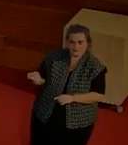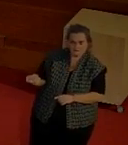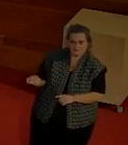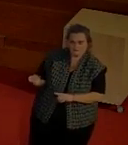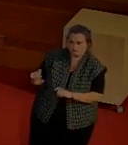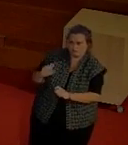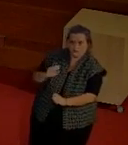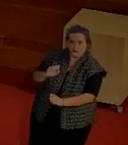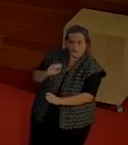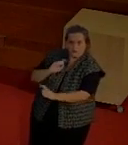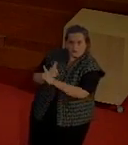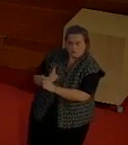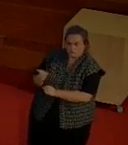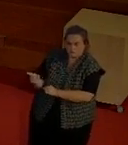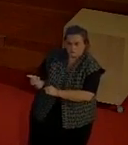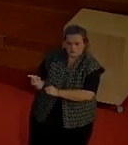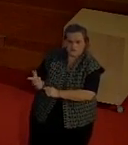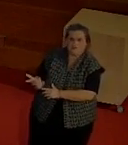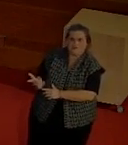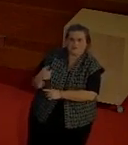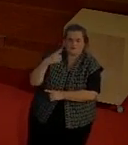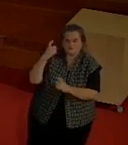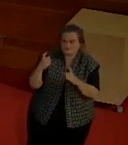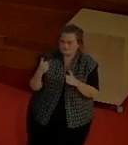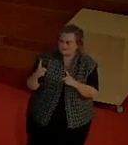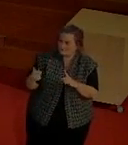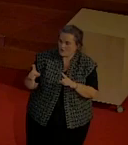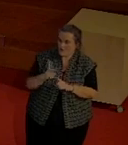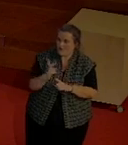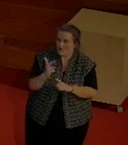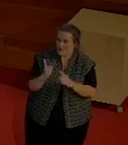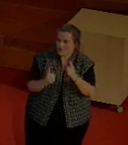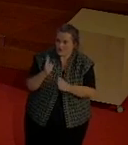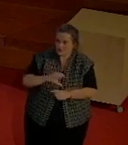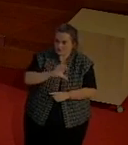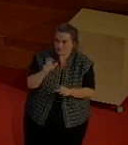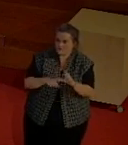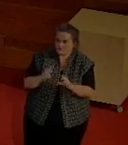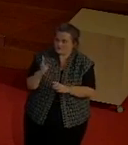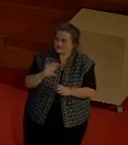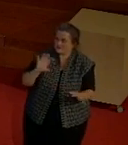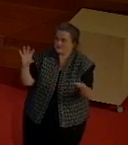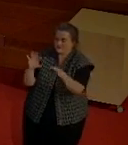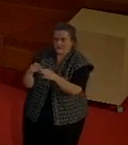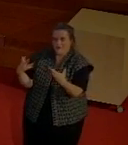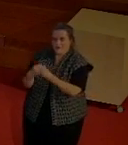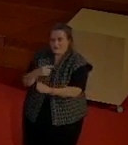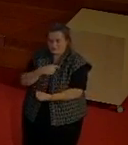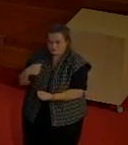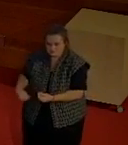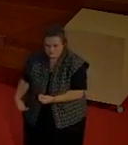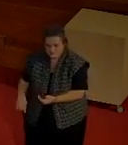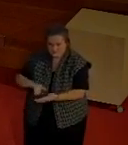sin están intentando que echen marcha atrás esos tres países de la Unión Europea que se han sumado de momento a ese